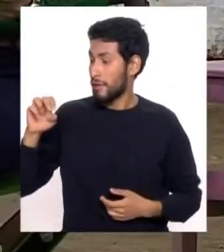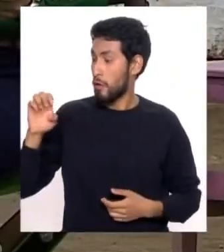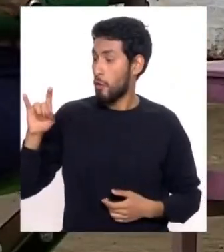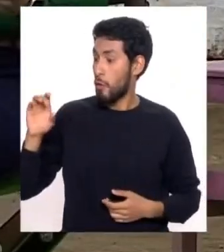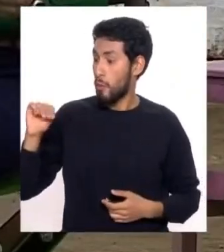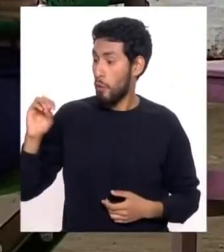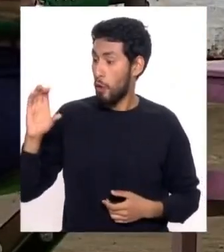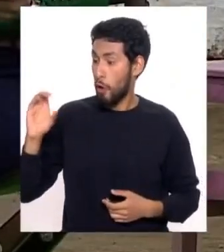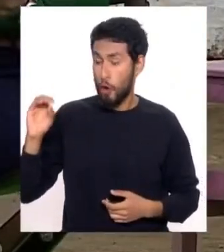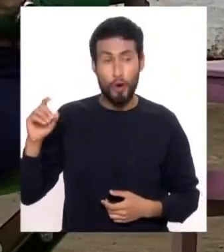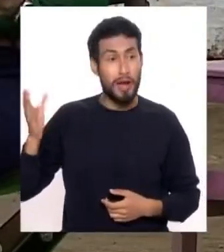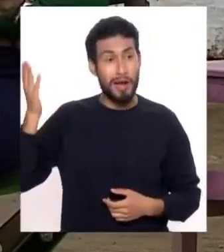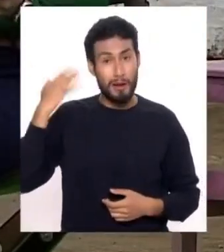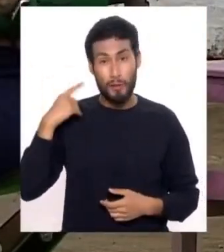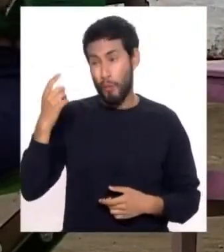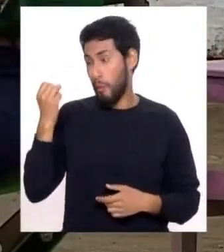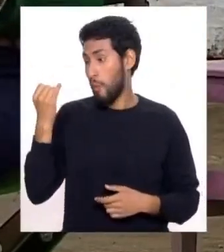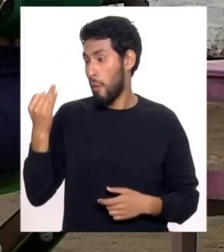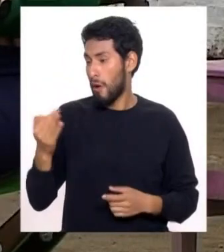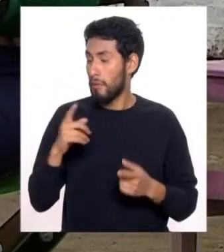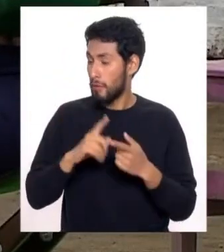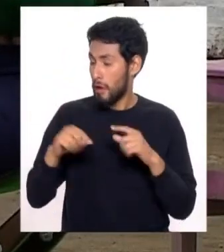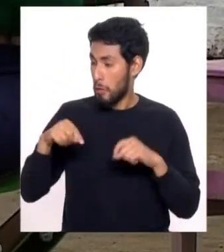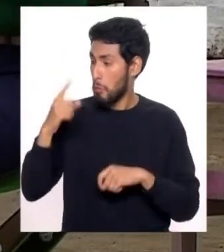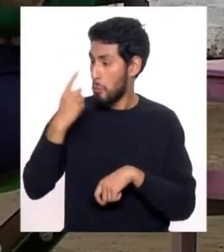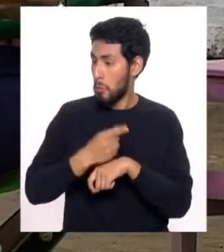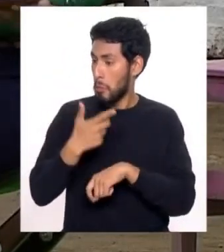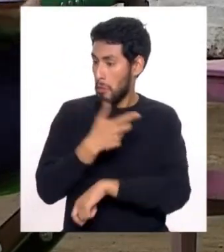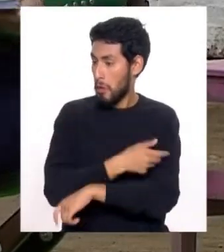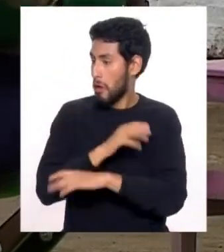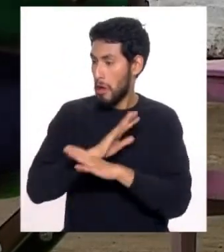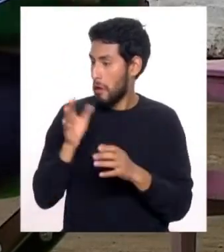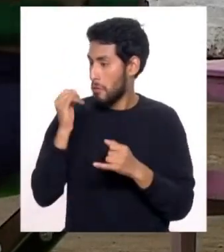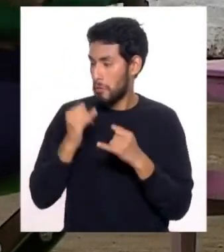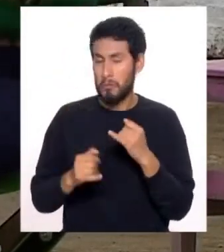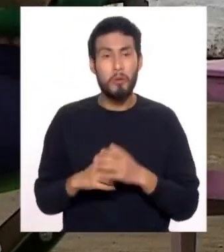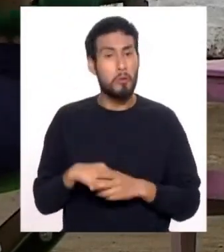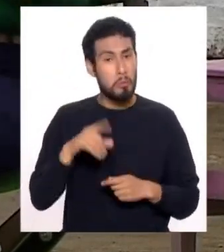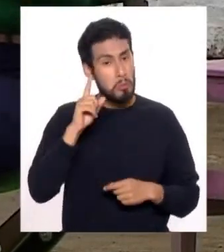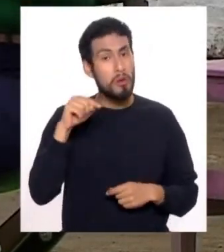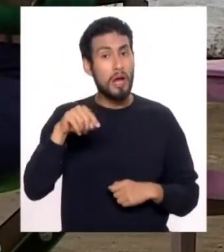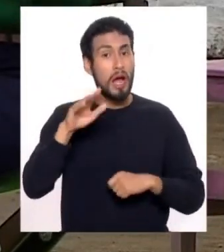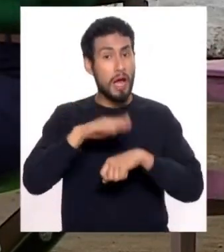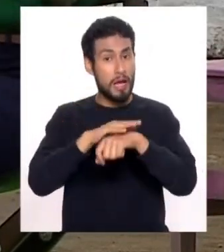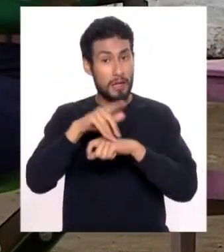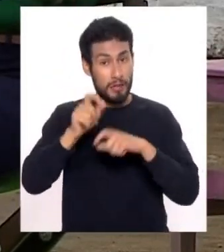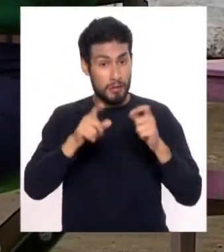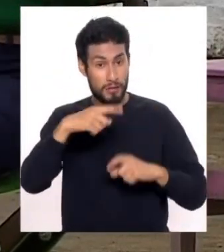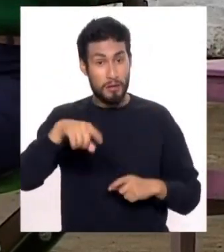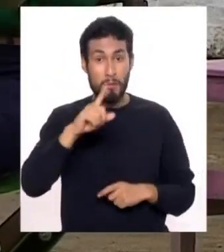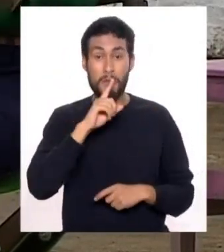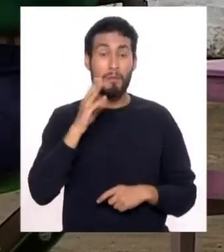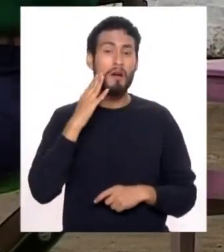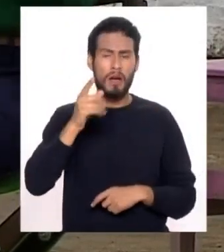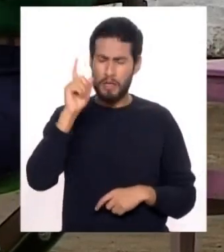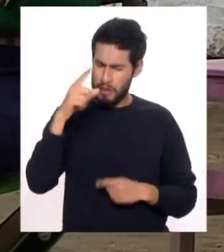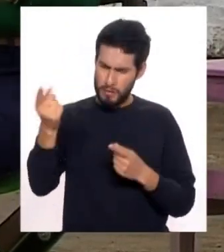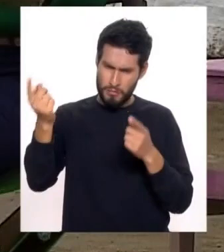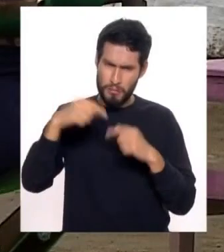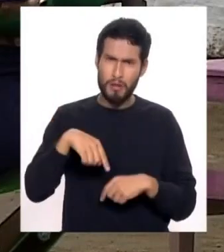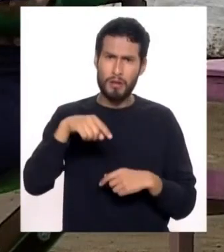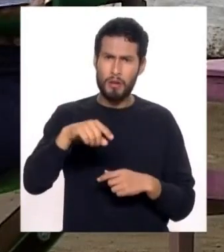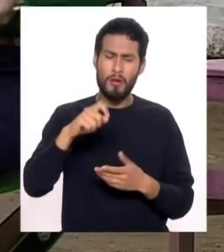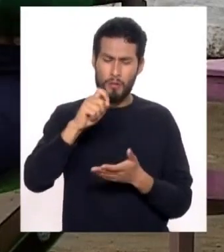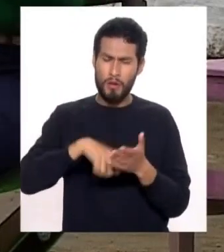antes también se hacía más de una y de pronto una sola vacunación. Y ya solo basta. Entonces hacemos el llamado a todos los padres de familia, vengan a firmar